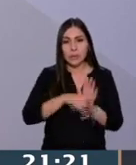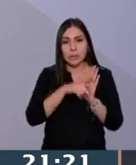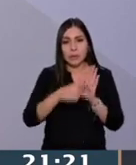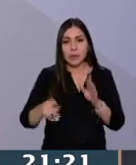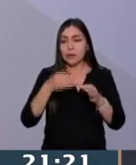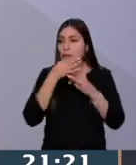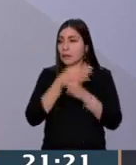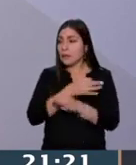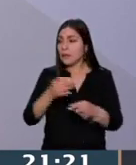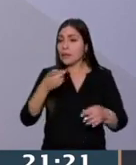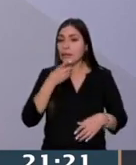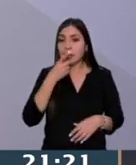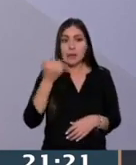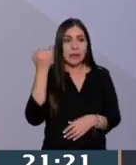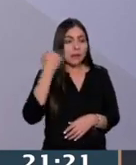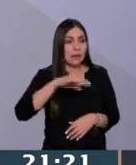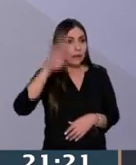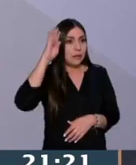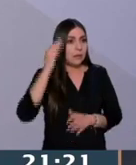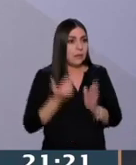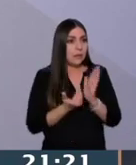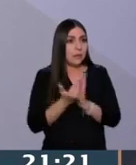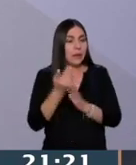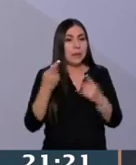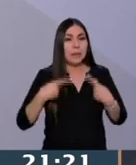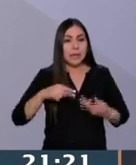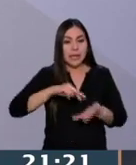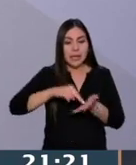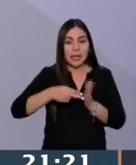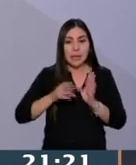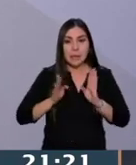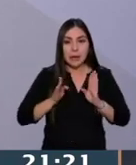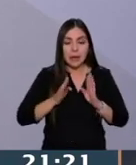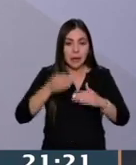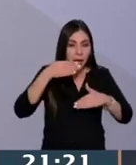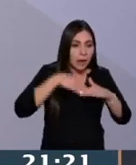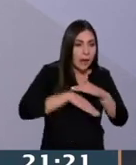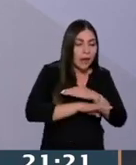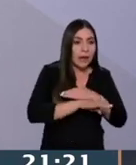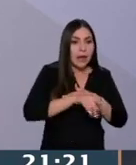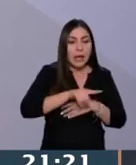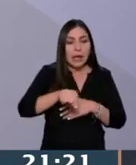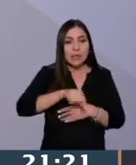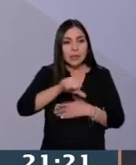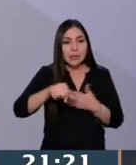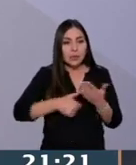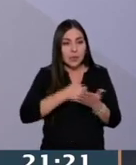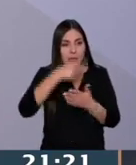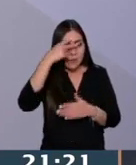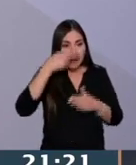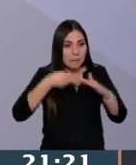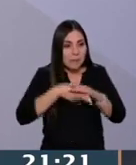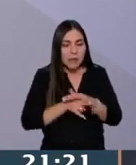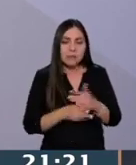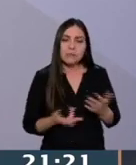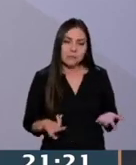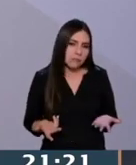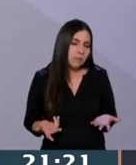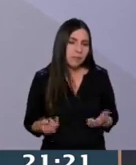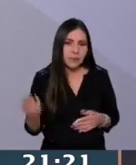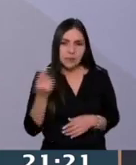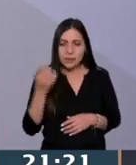ingenieros militares estén en el metro de la Ciudad de México. Pues se trata de mantenimiento, se trata de hacer peritajes,